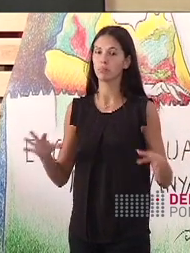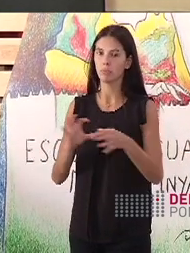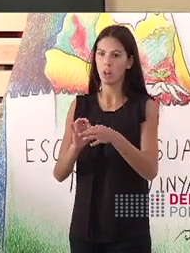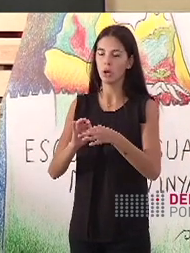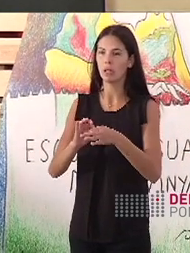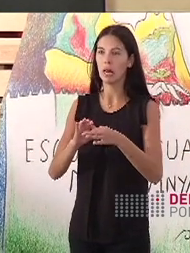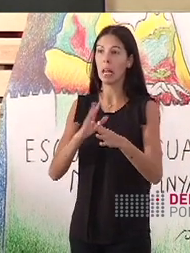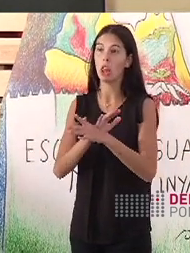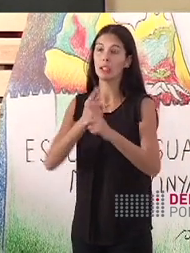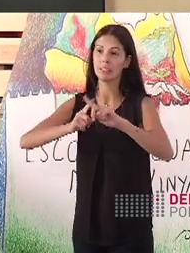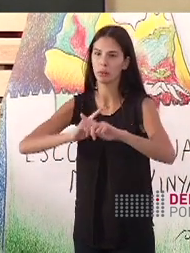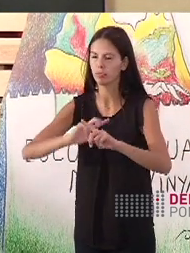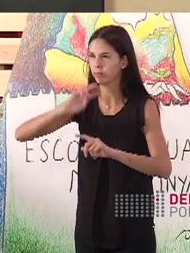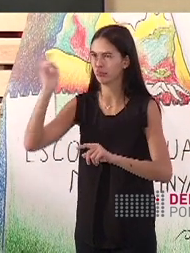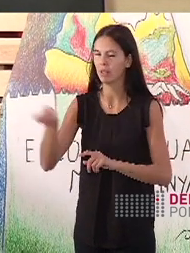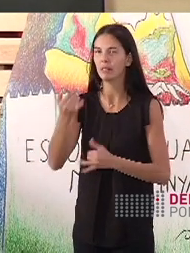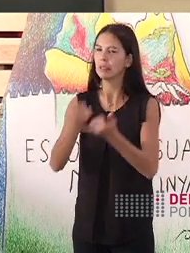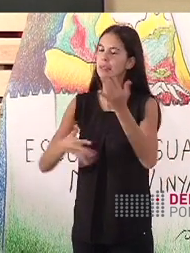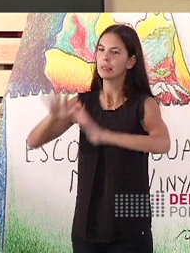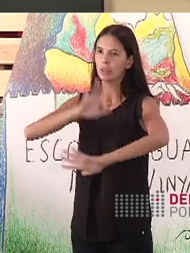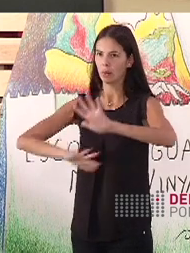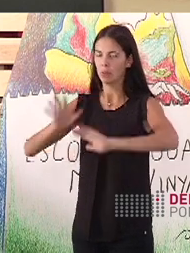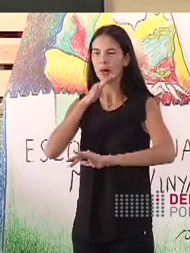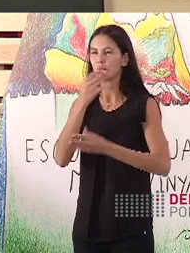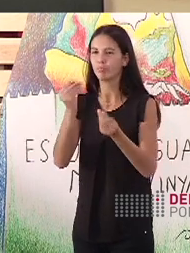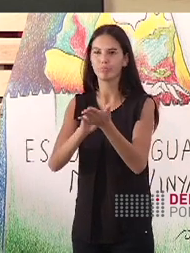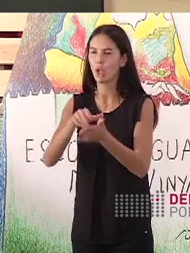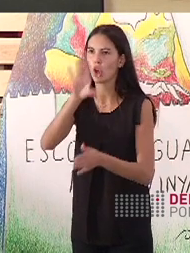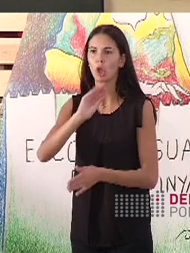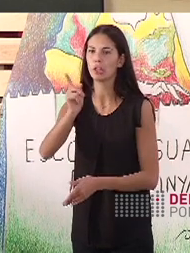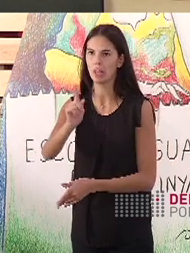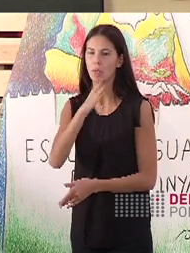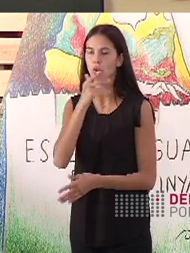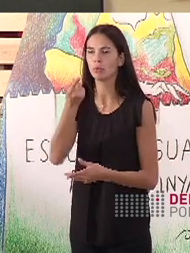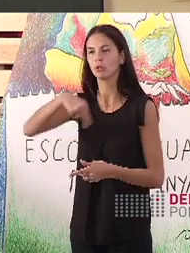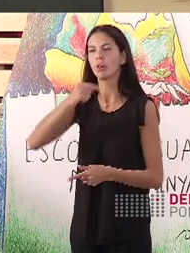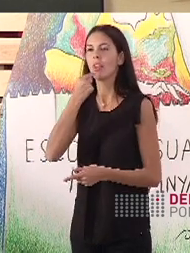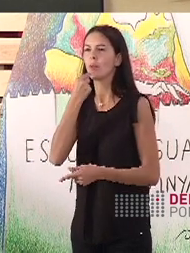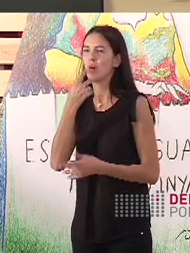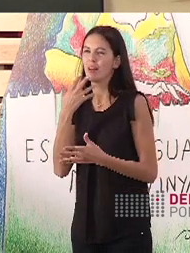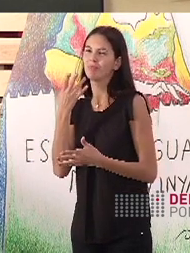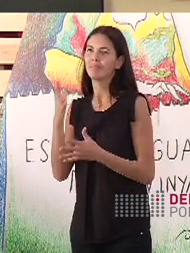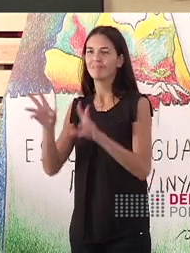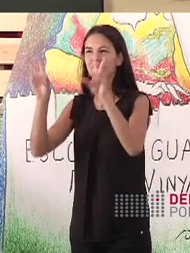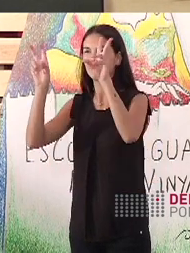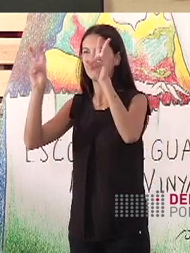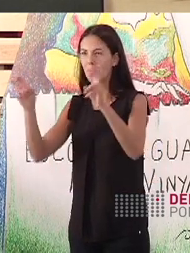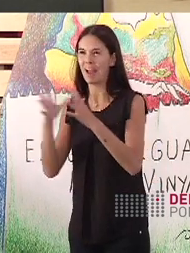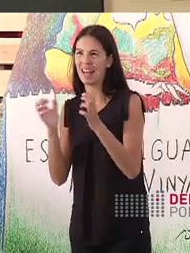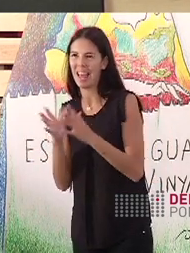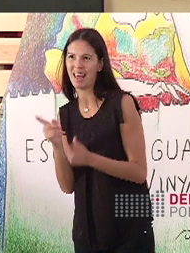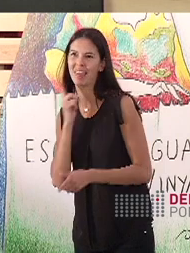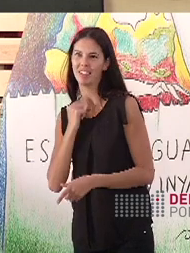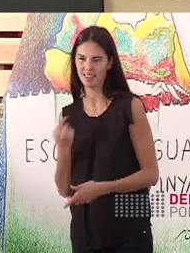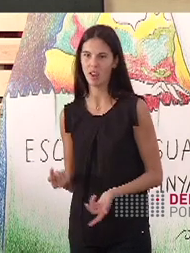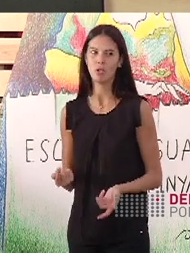relaciones sexuales, etcétera, creo que es complicado porque no se entiende. Por eso nosotras decimos lo del deseo, pero sí, entiendo que claro,